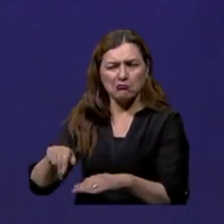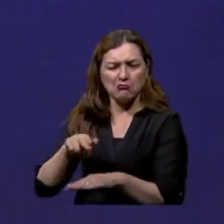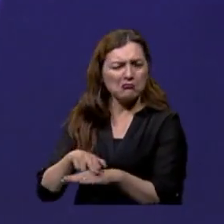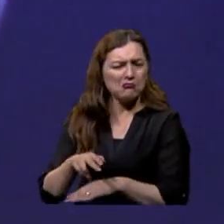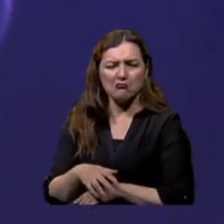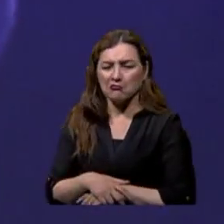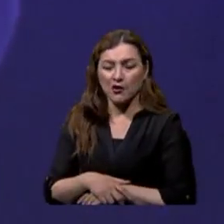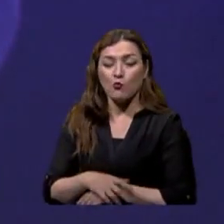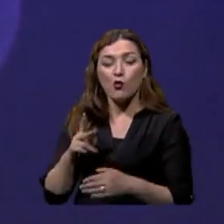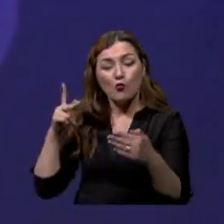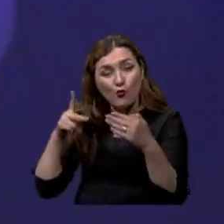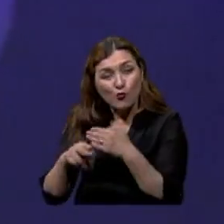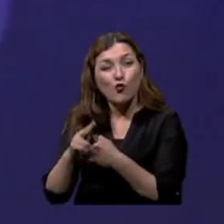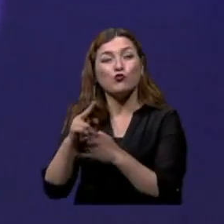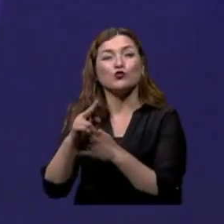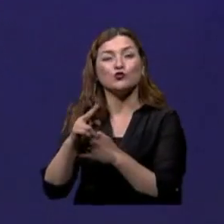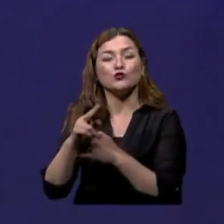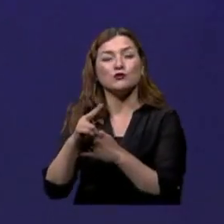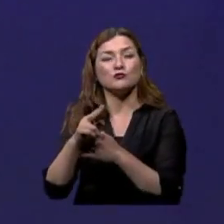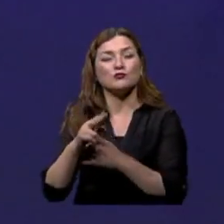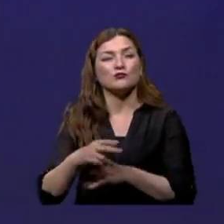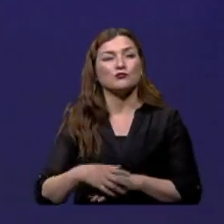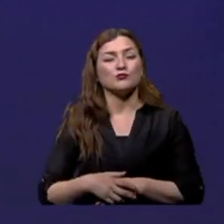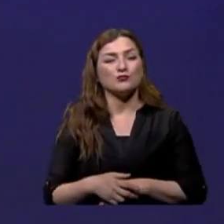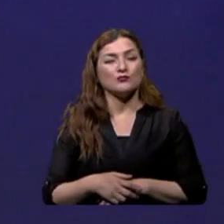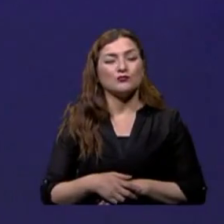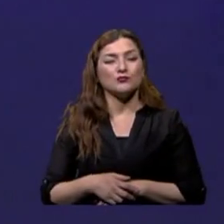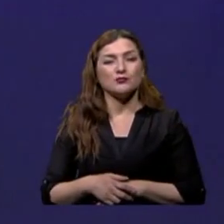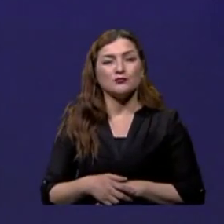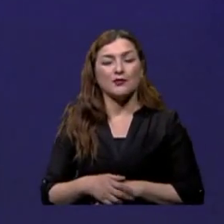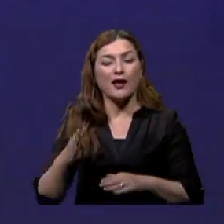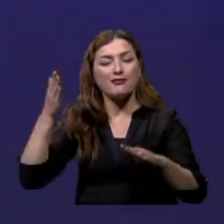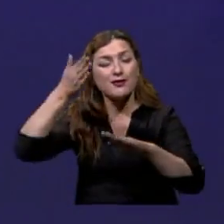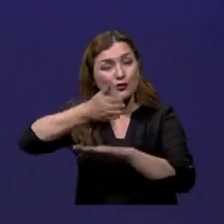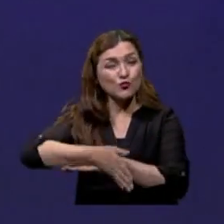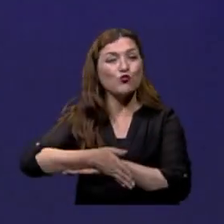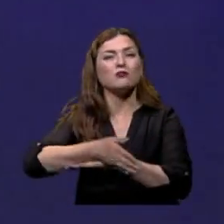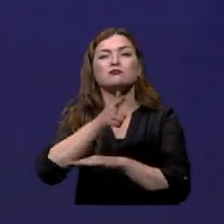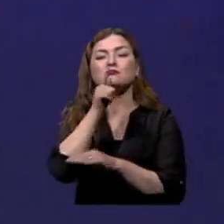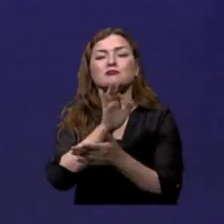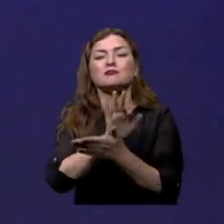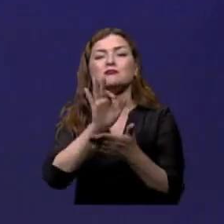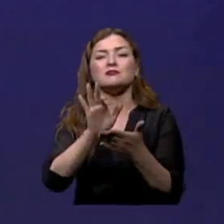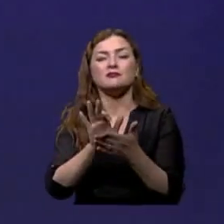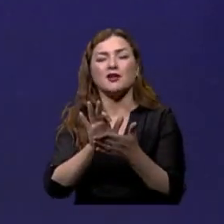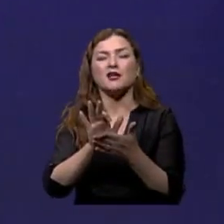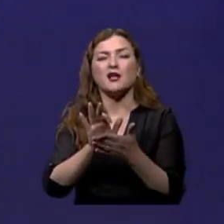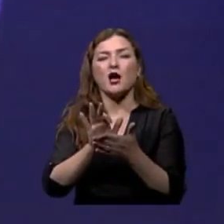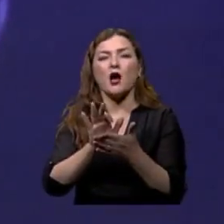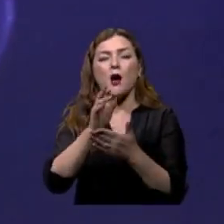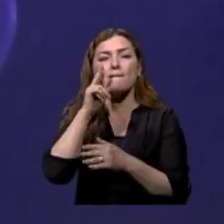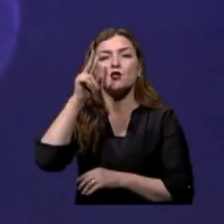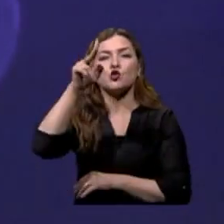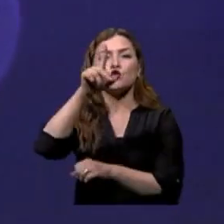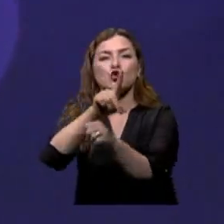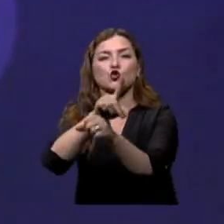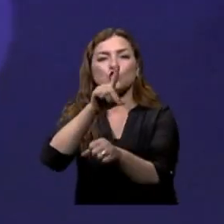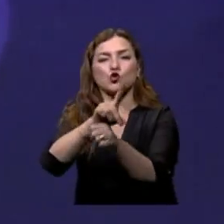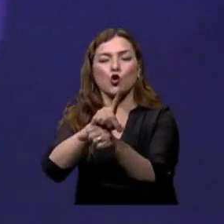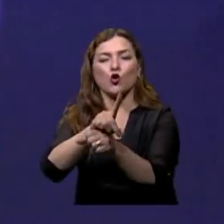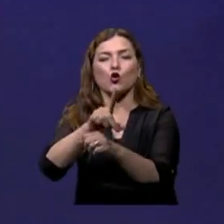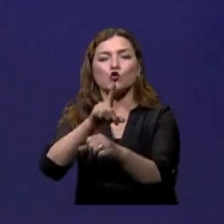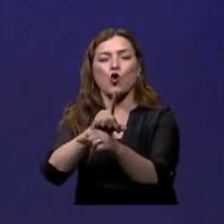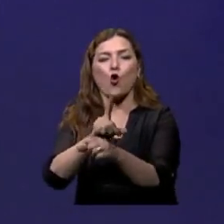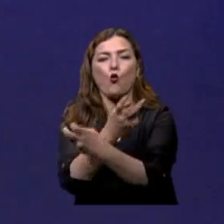que ir a un brevísimo corte comercial, pero vean ustedes que después estará con nosotros ya desde el lado médico Alex Pérez. Él es